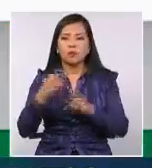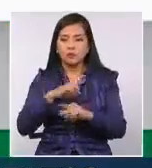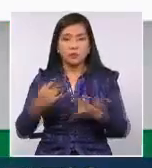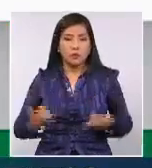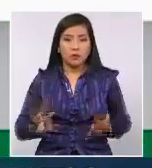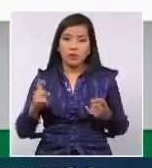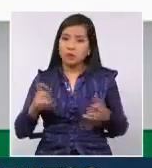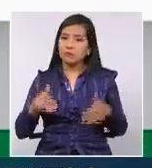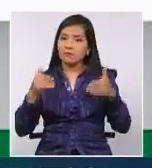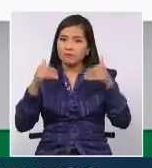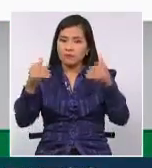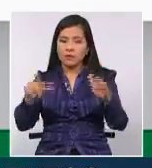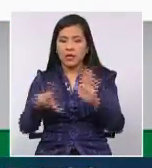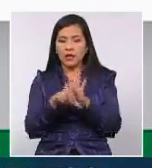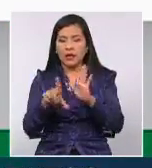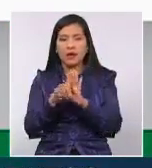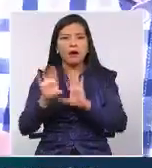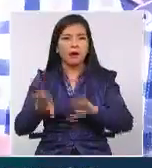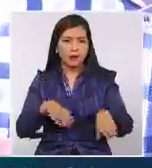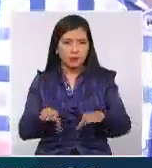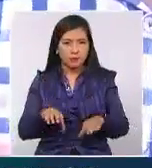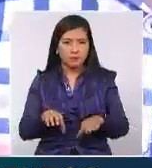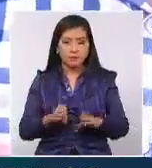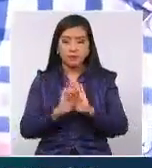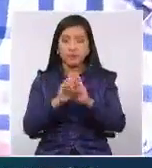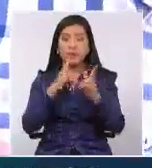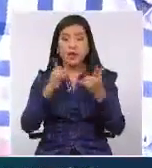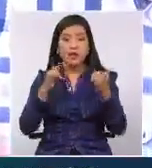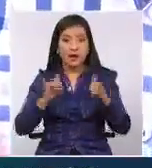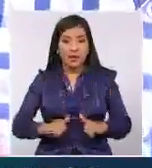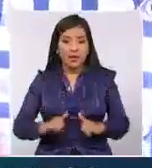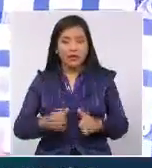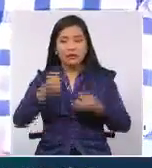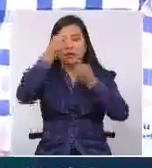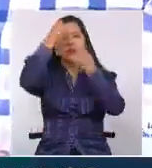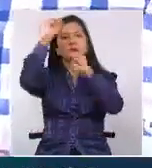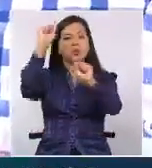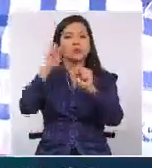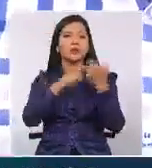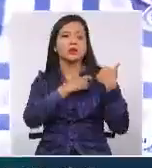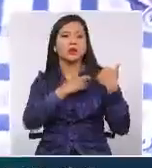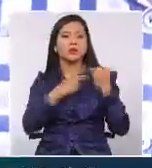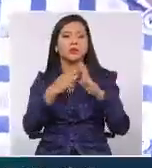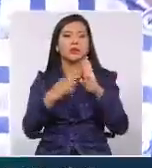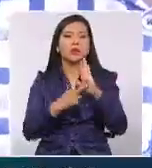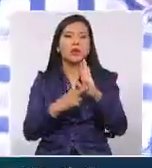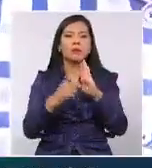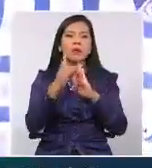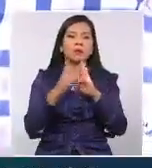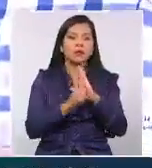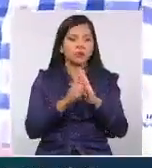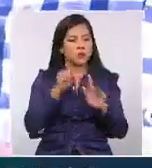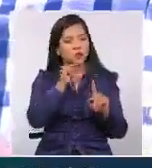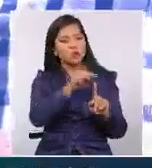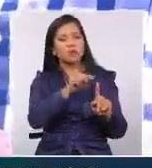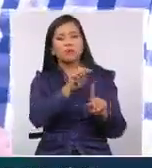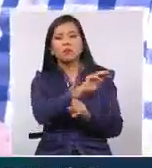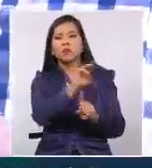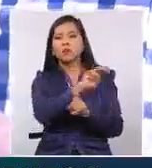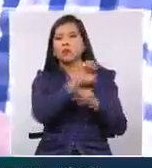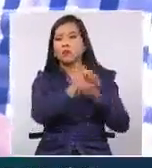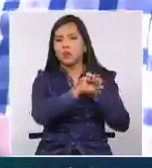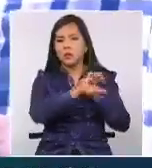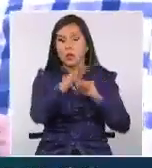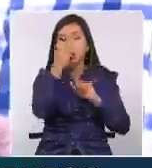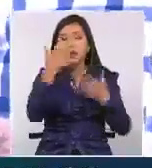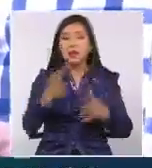que iniciar las acciones legales, porque aquí ya habría también un incumplimiento de deberes por parte del Ministerio Público, porque desde el